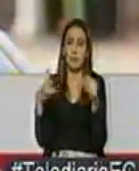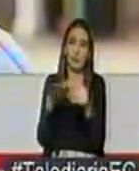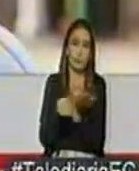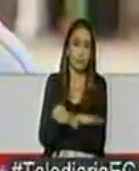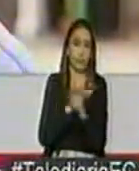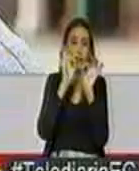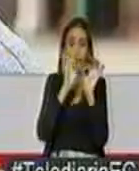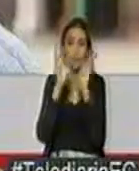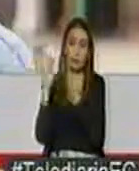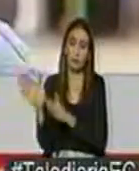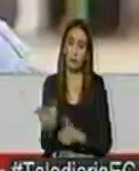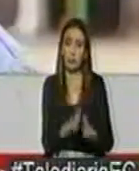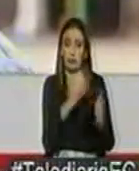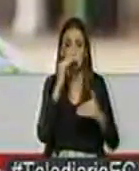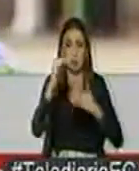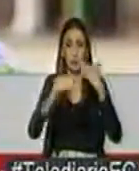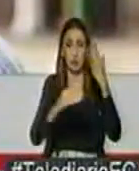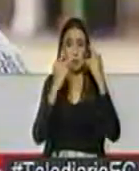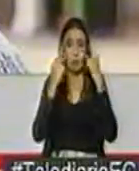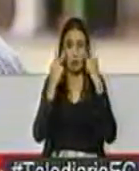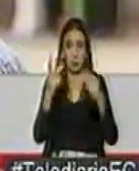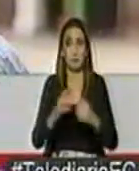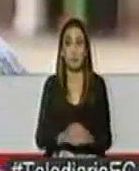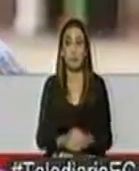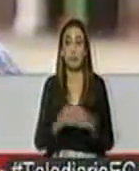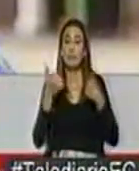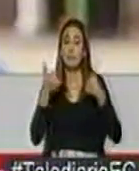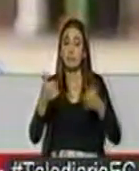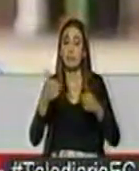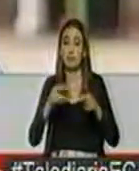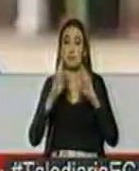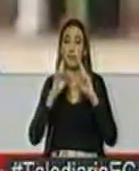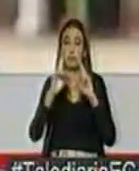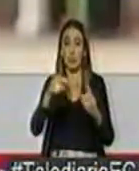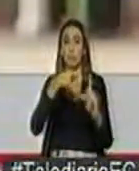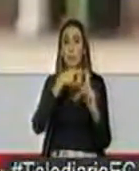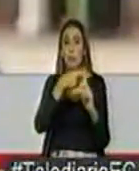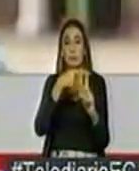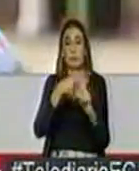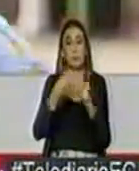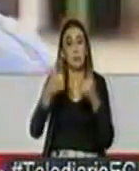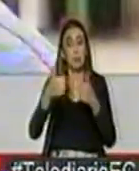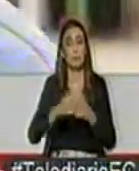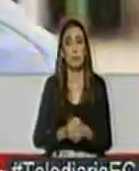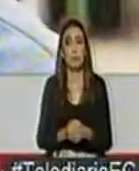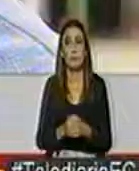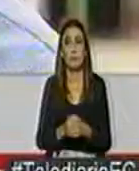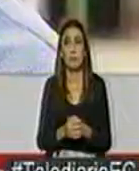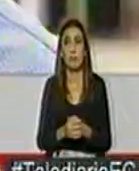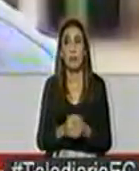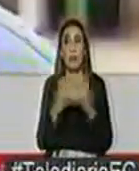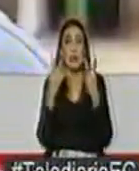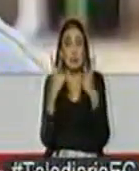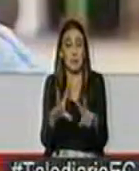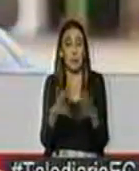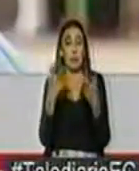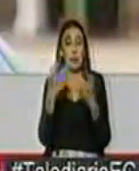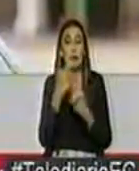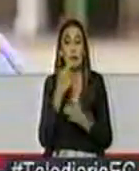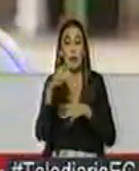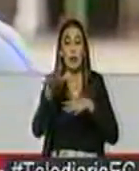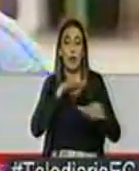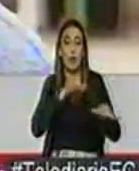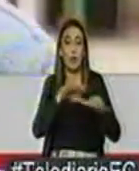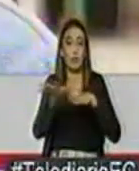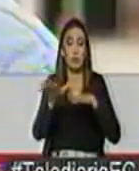intervenciones quirúrgicas de alto nivel y yo creo que eso es positivo para Bahía de Caracas. Pero no solamente eso, permítame decir, además como coordinador del